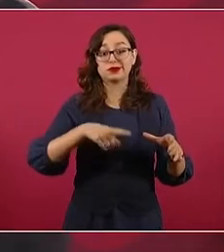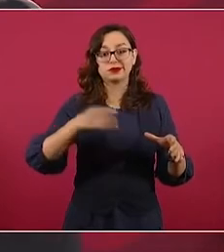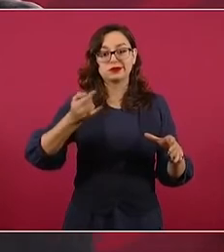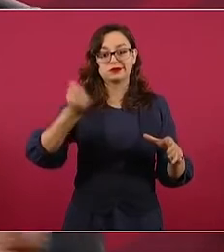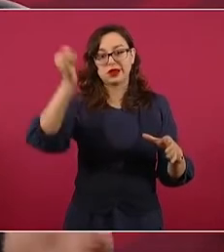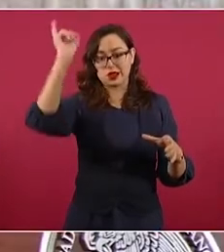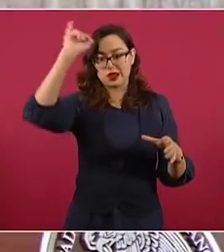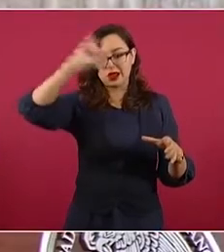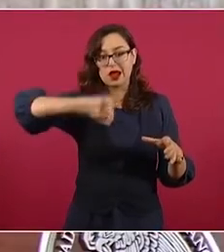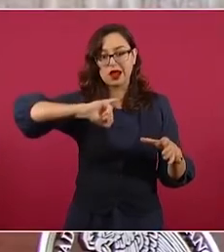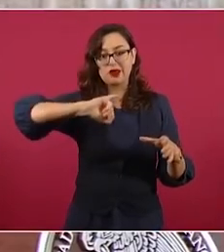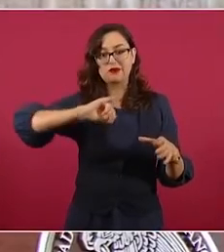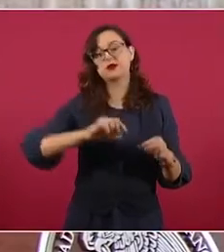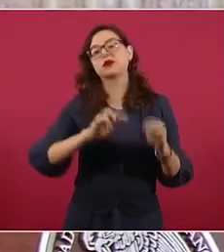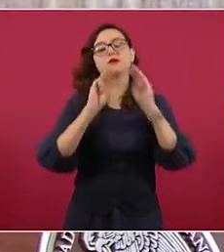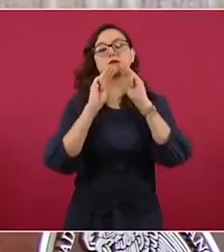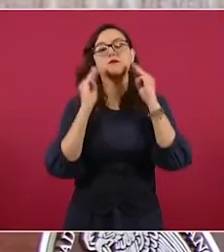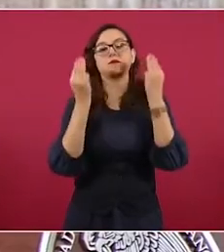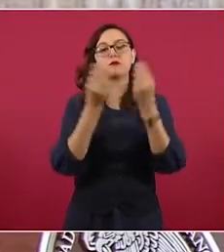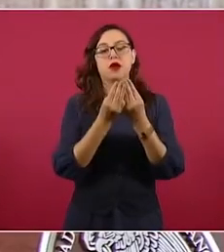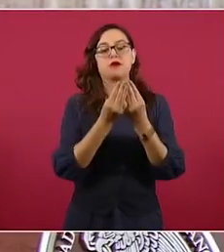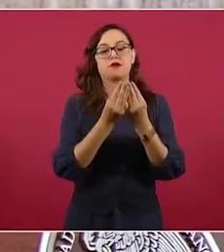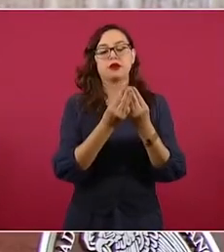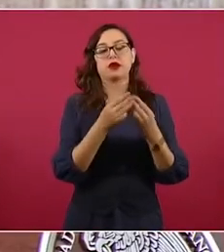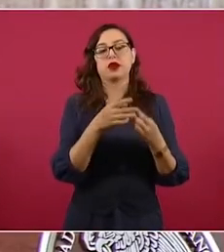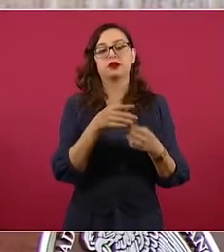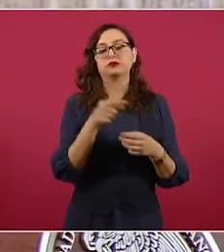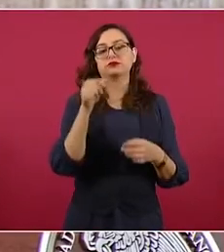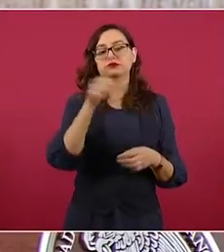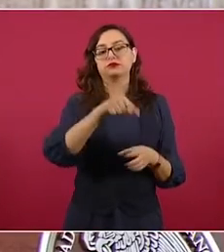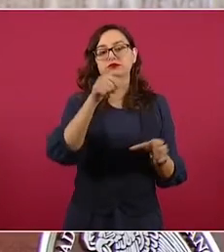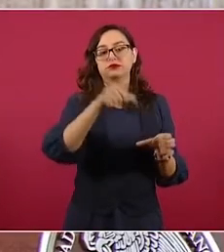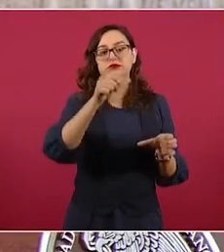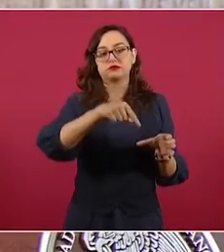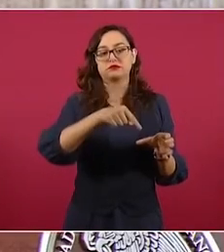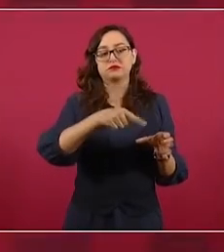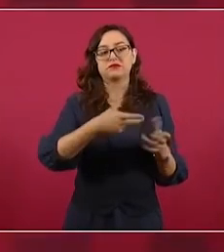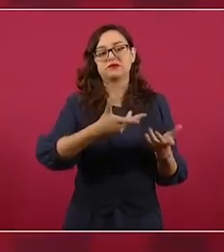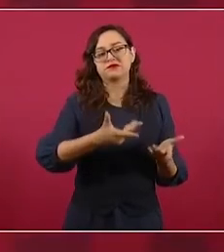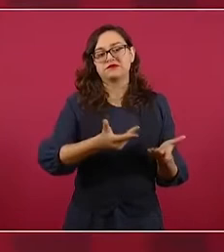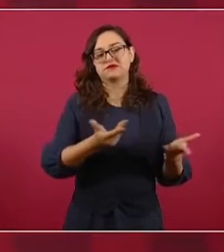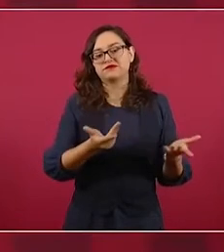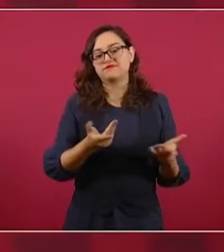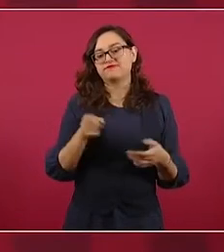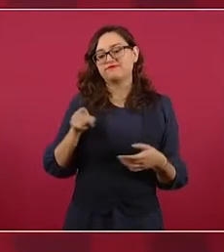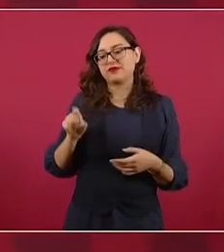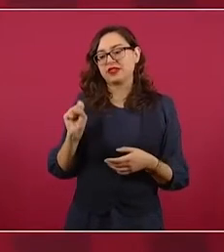de grupos, porque hubo esa